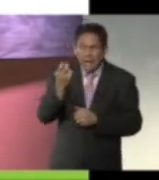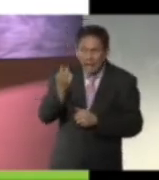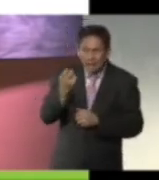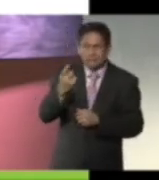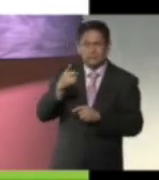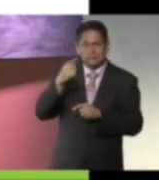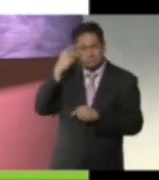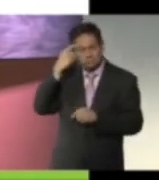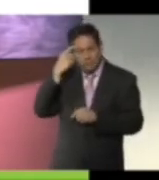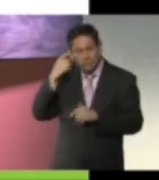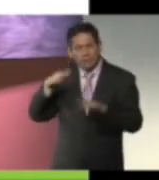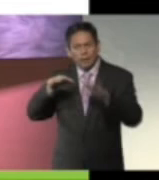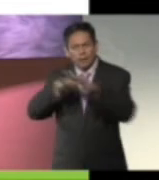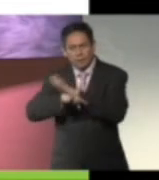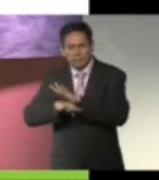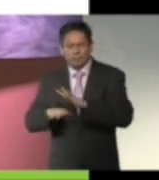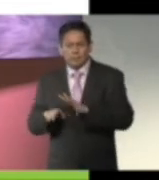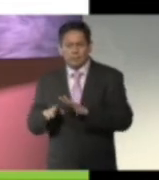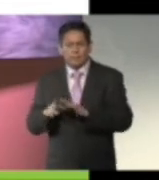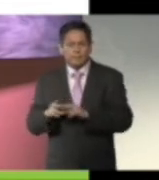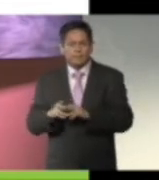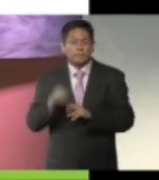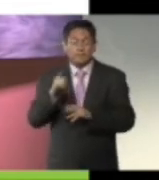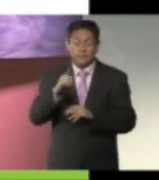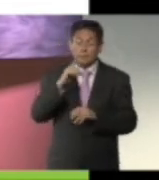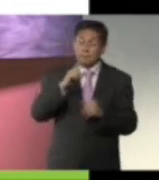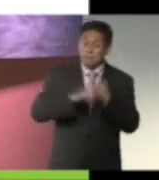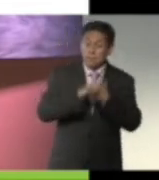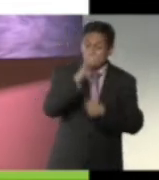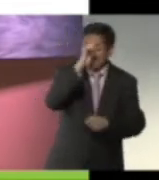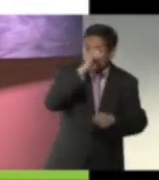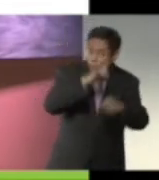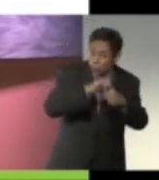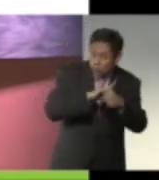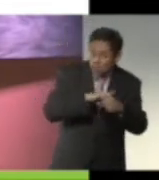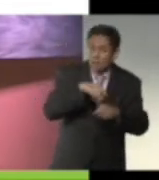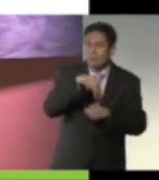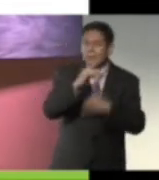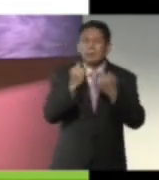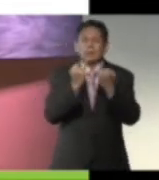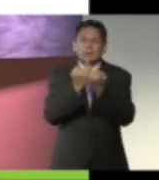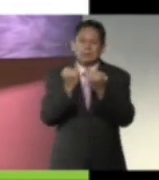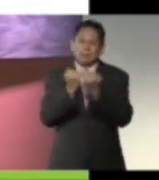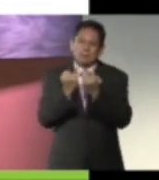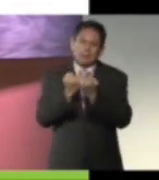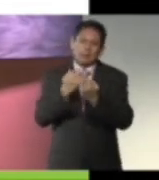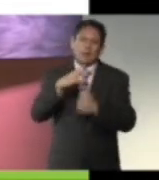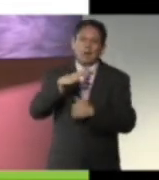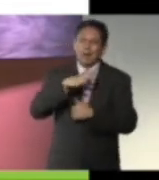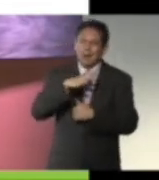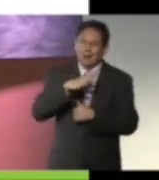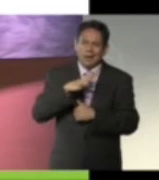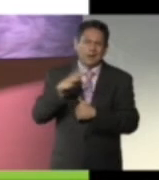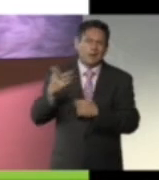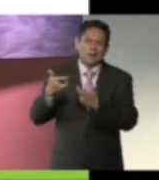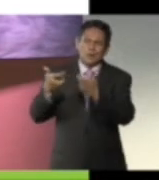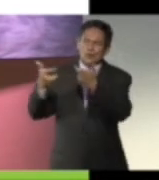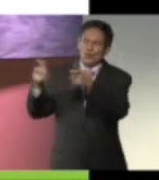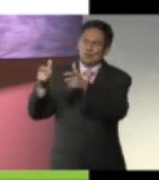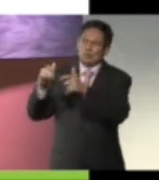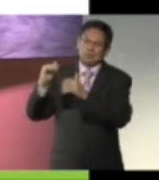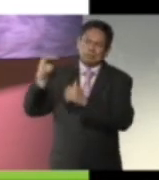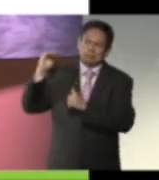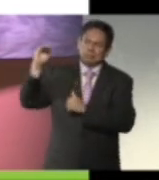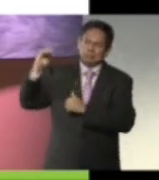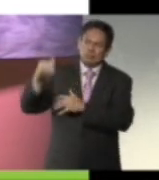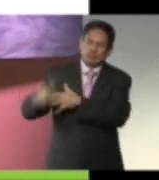solamente es un problema cultural, sino de estructuración de muchas relaciones de poder, que es lo que tenemos que analizar cuando